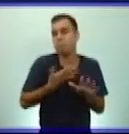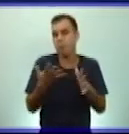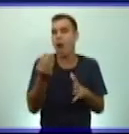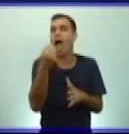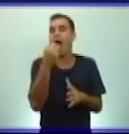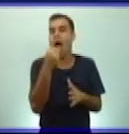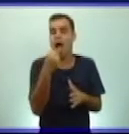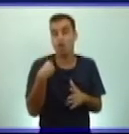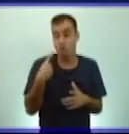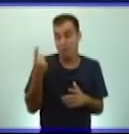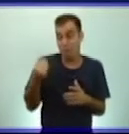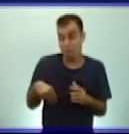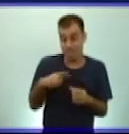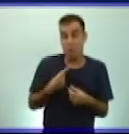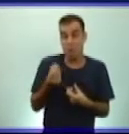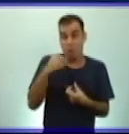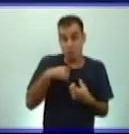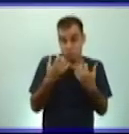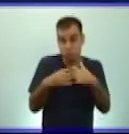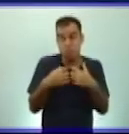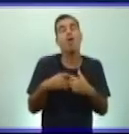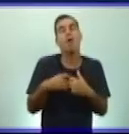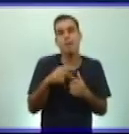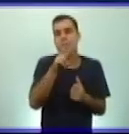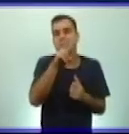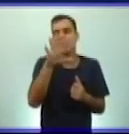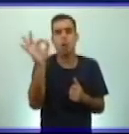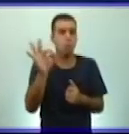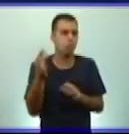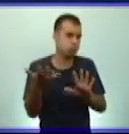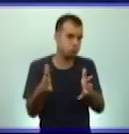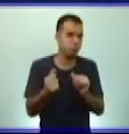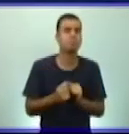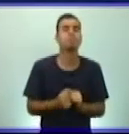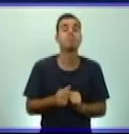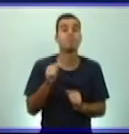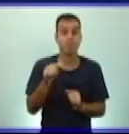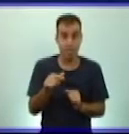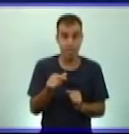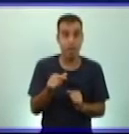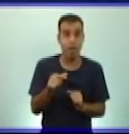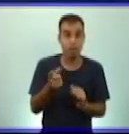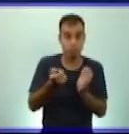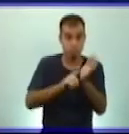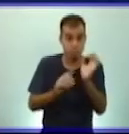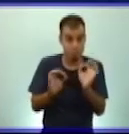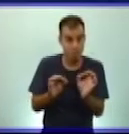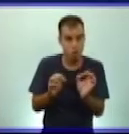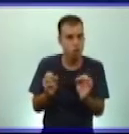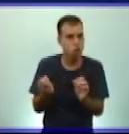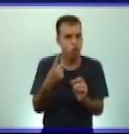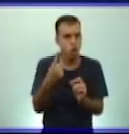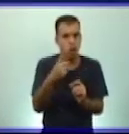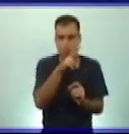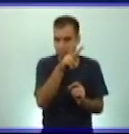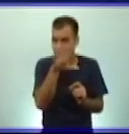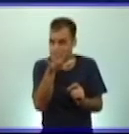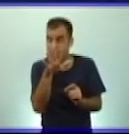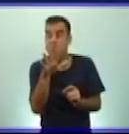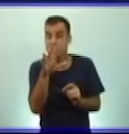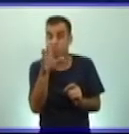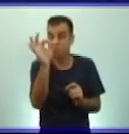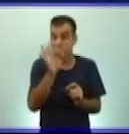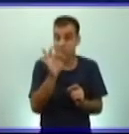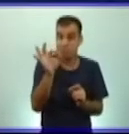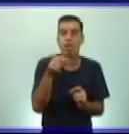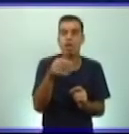un 25%. Por lo tanto, de esa energía disponible, solo el 25% es energía